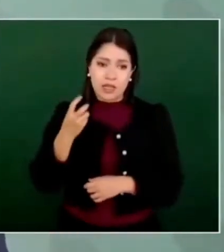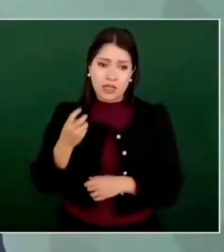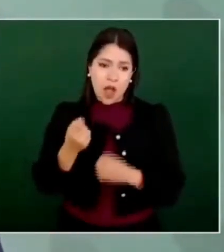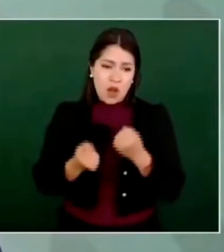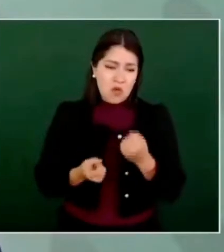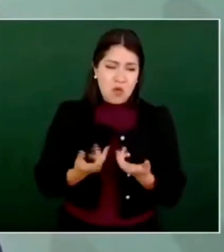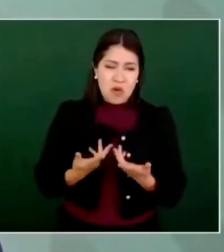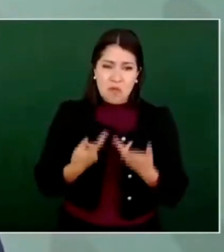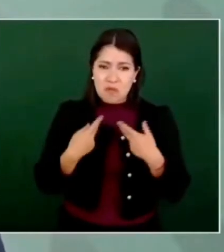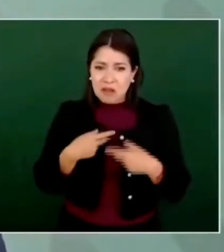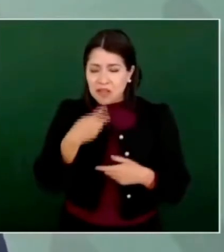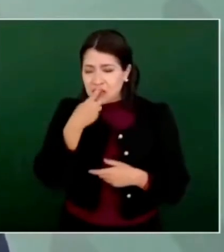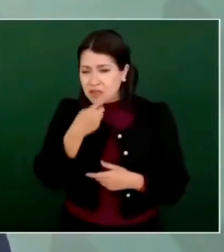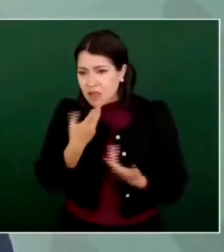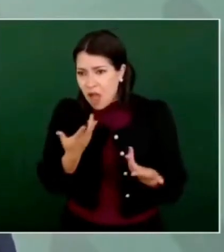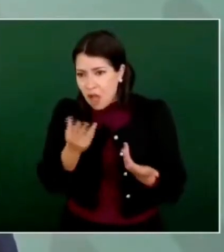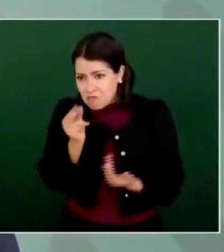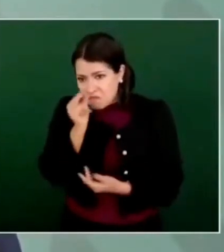pseudointelectuales